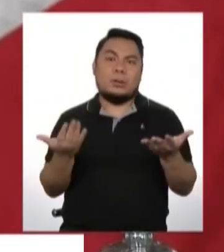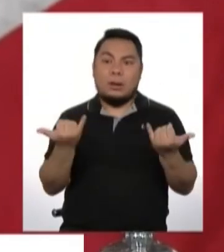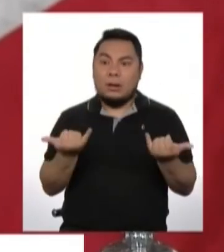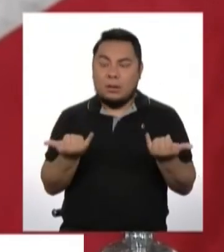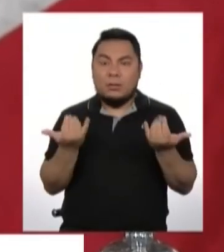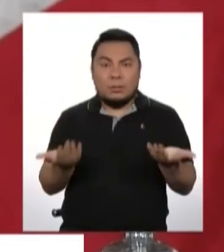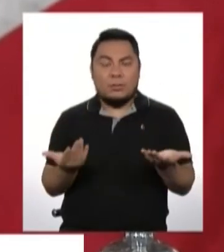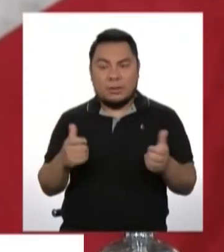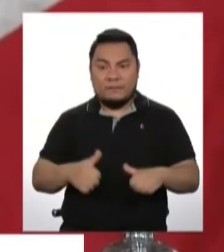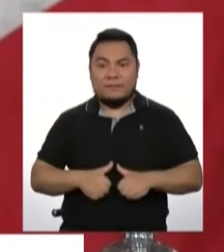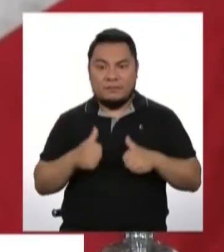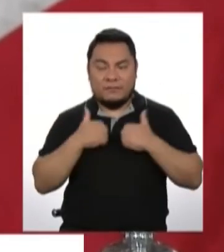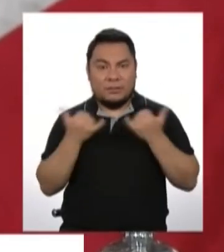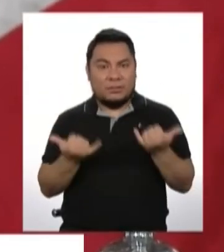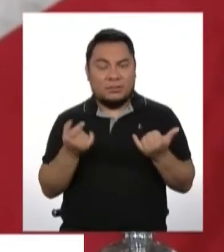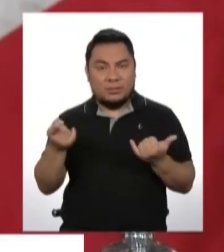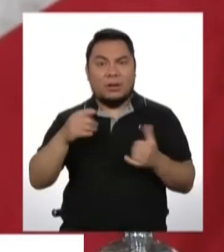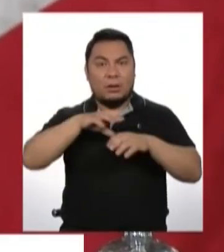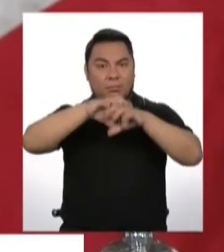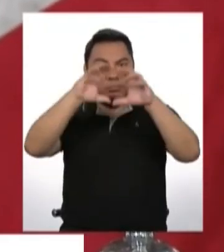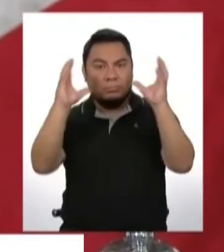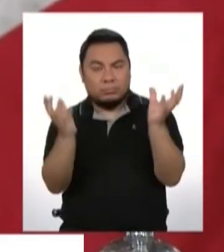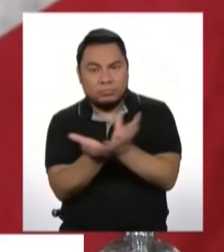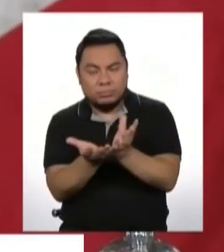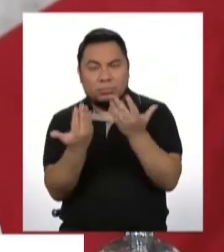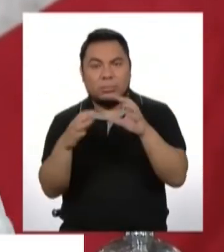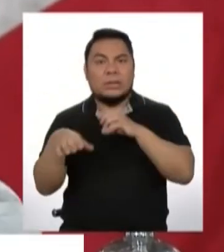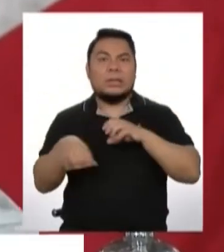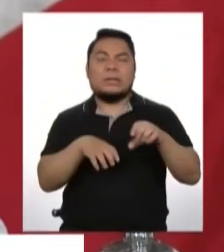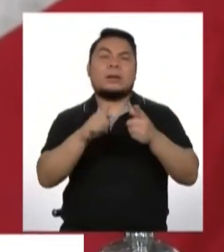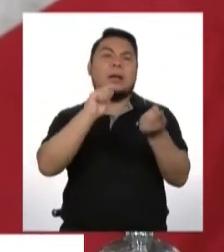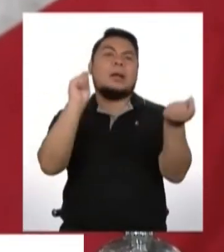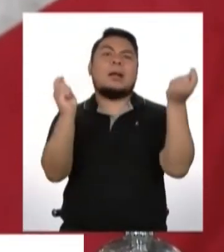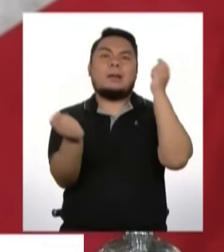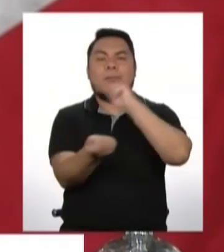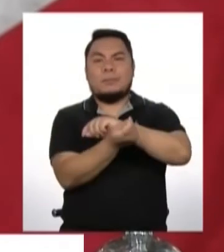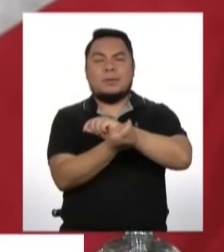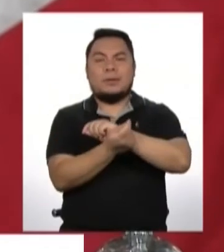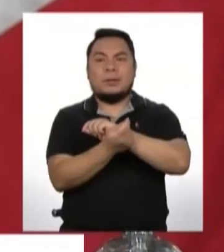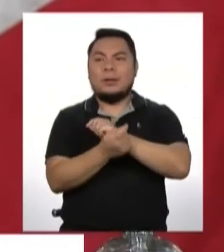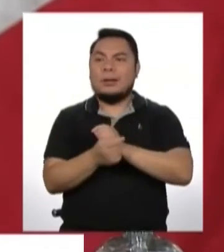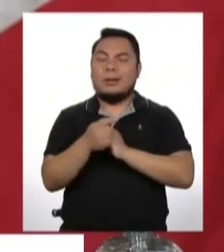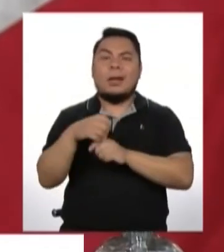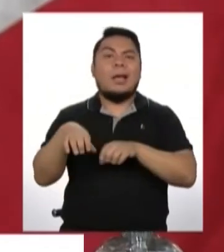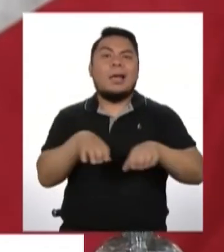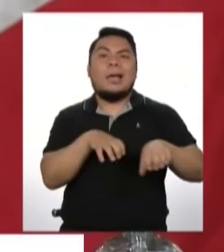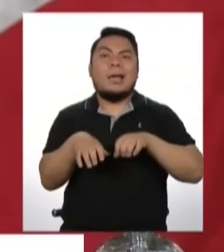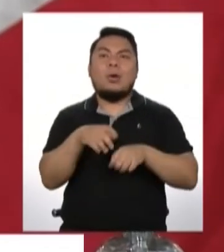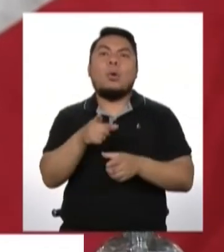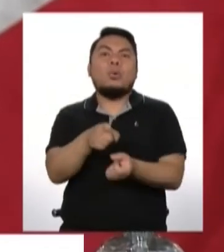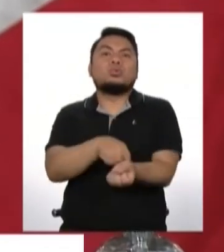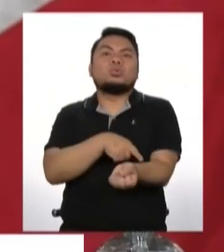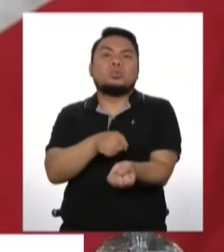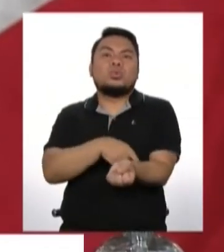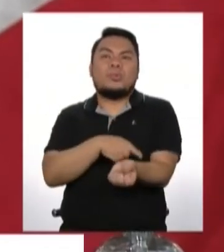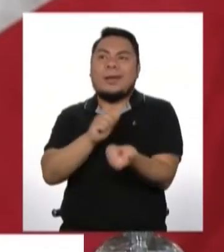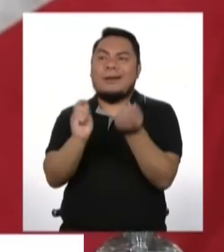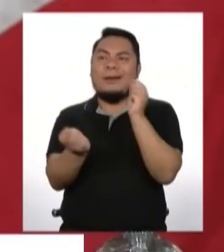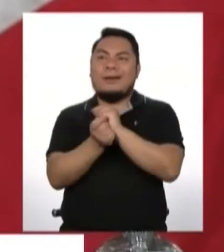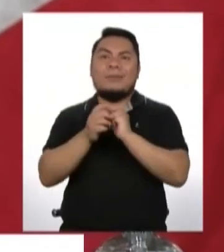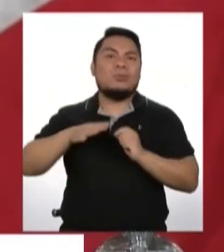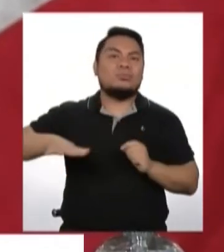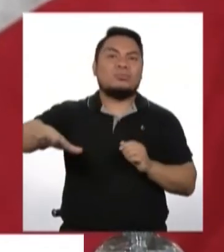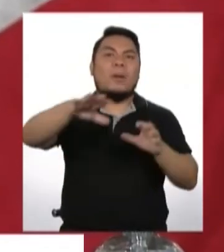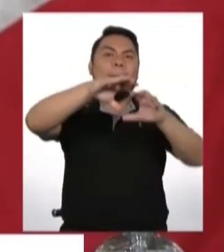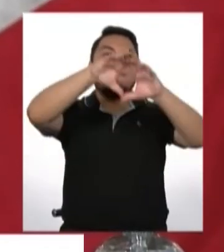estamos viviendo actualmente en el mundo está haciendo cambiar los hábitos y las costumbres a